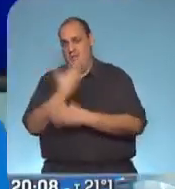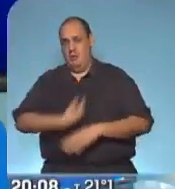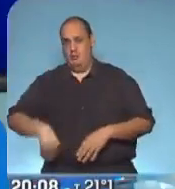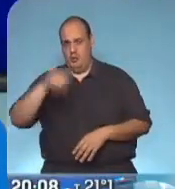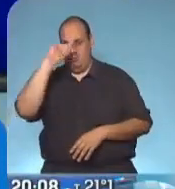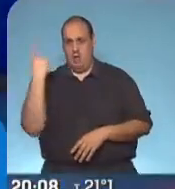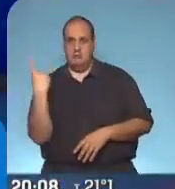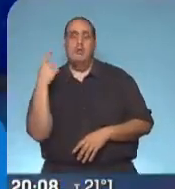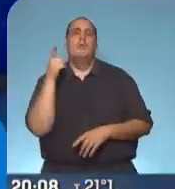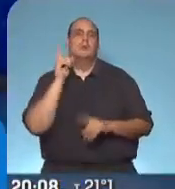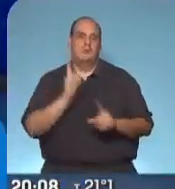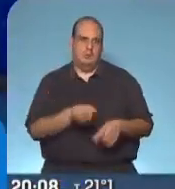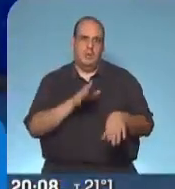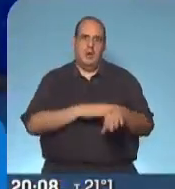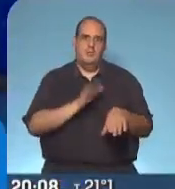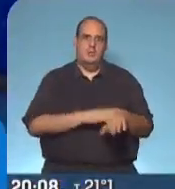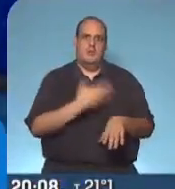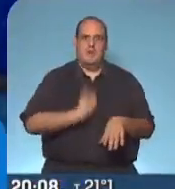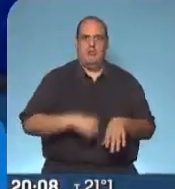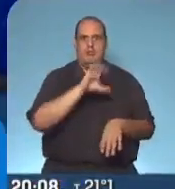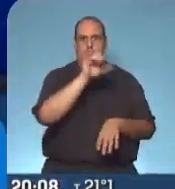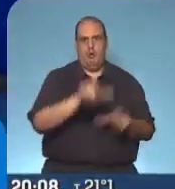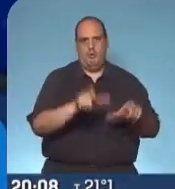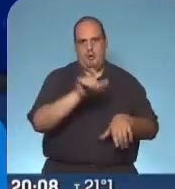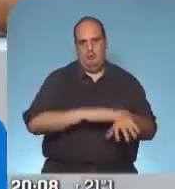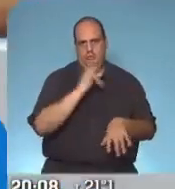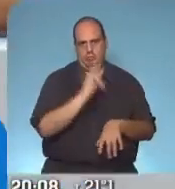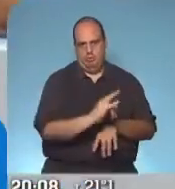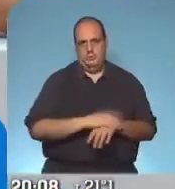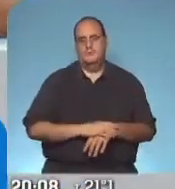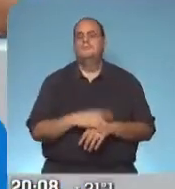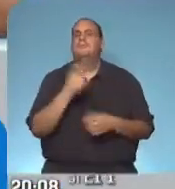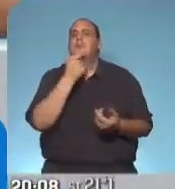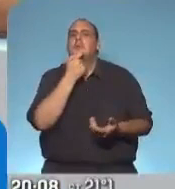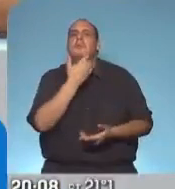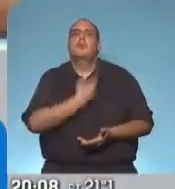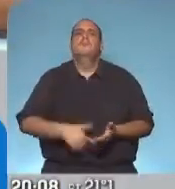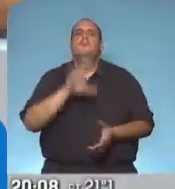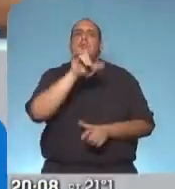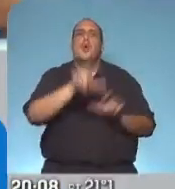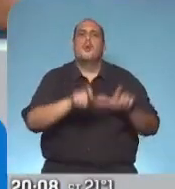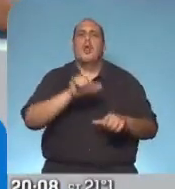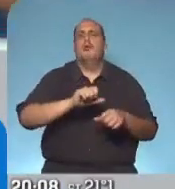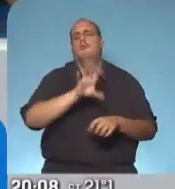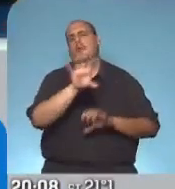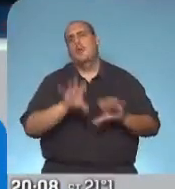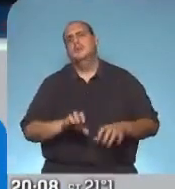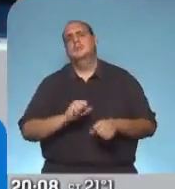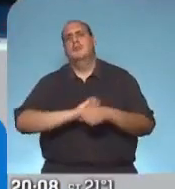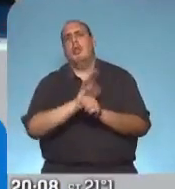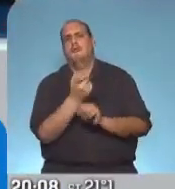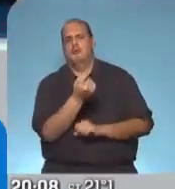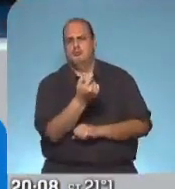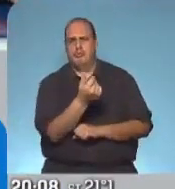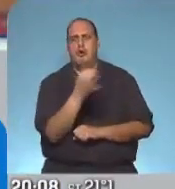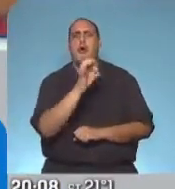Nacional, pero llevando naturalmente la responsabilidad a cada gobernación, ¿no? Claro, porque hay gobernadores que, por ejemplo, tienen pocos casos o tienen casos que hace varios